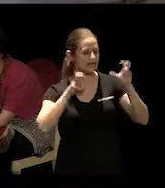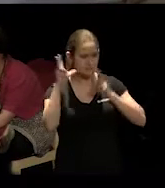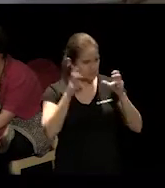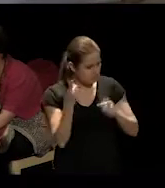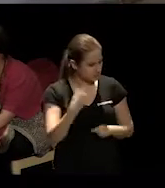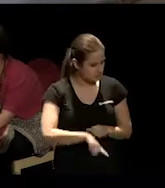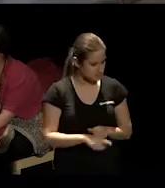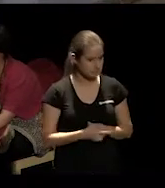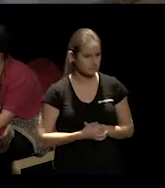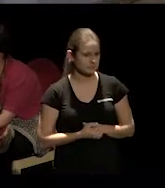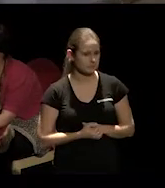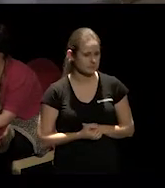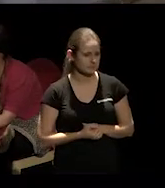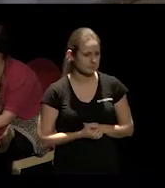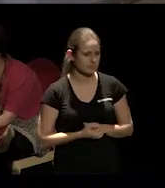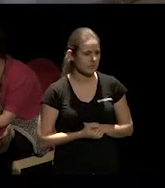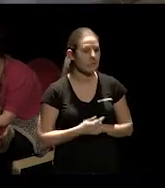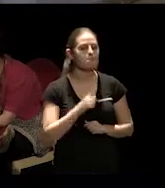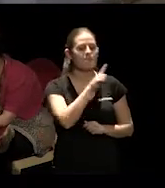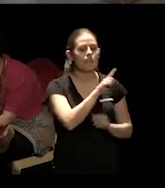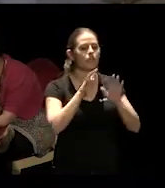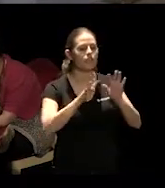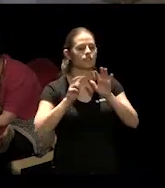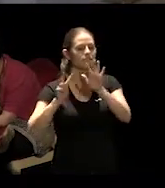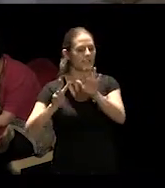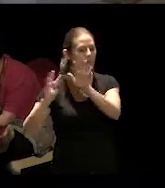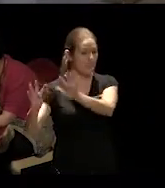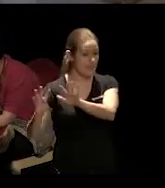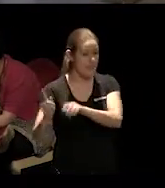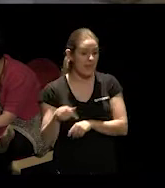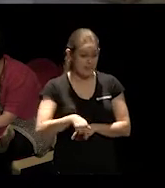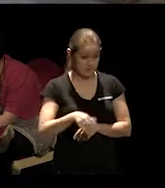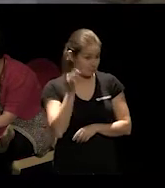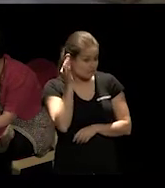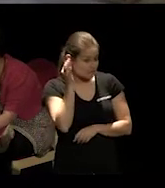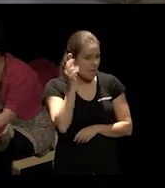En 1969, Marta Esquinca vino a Madrid